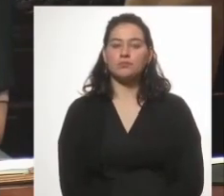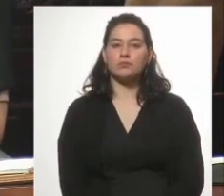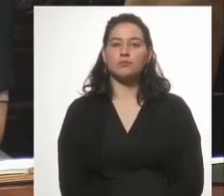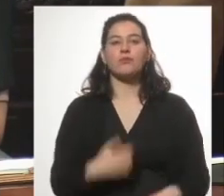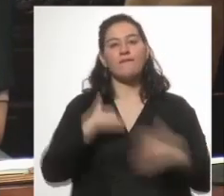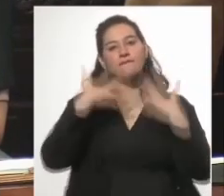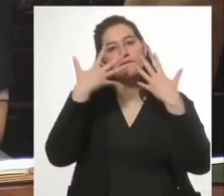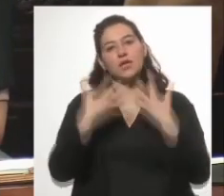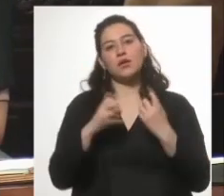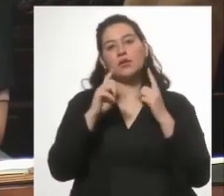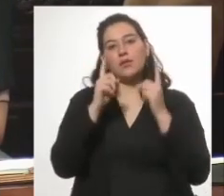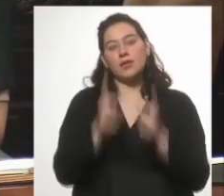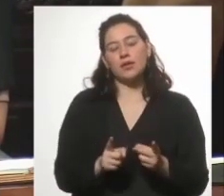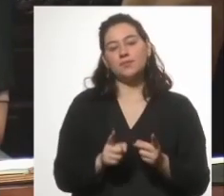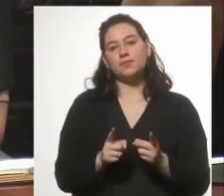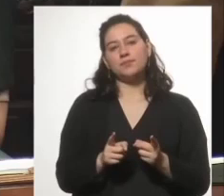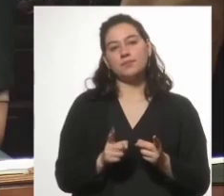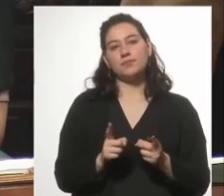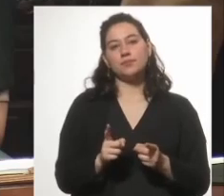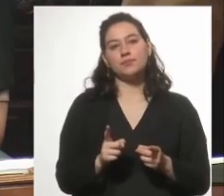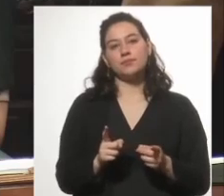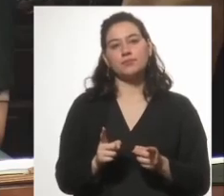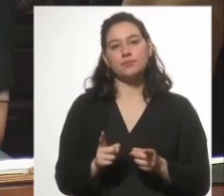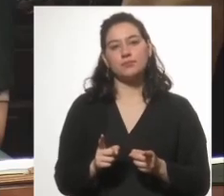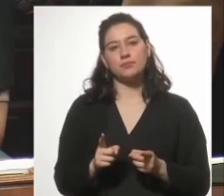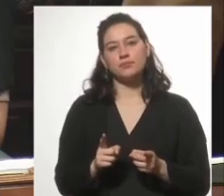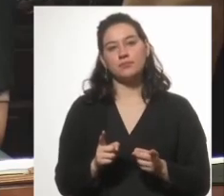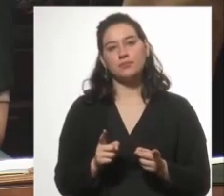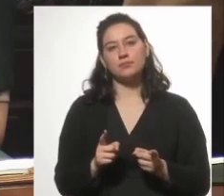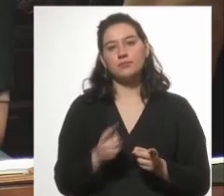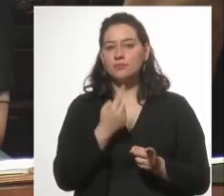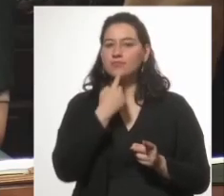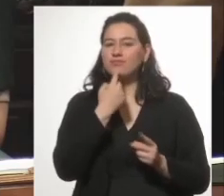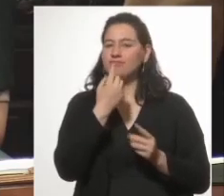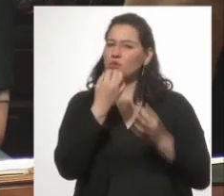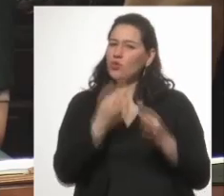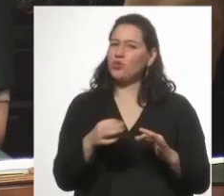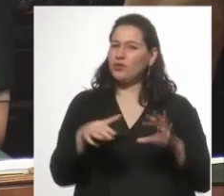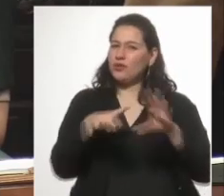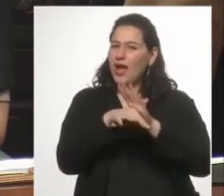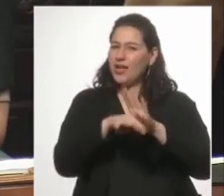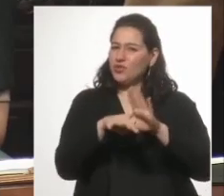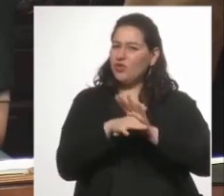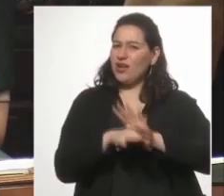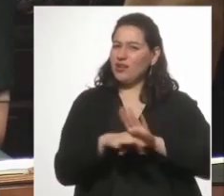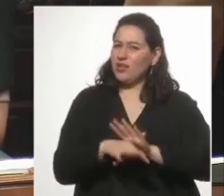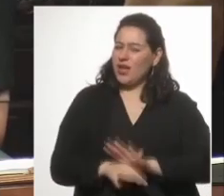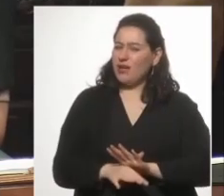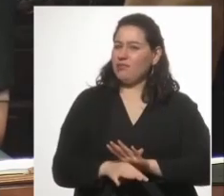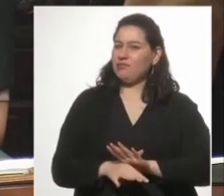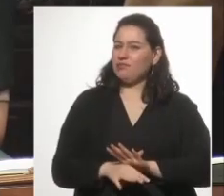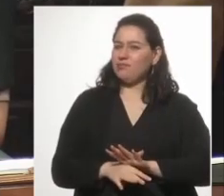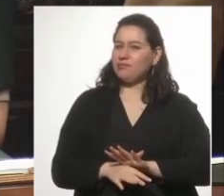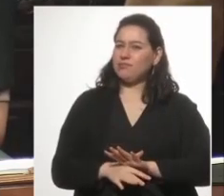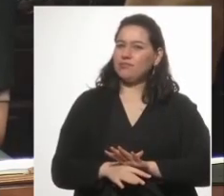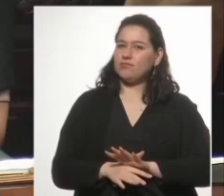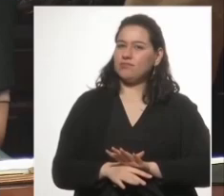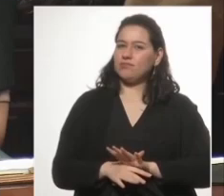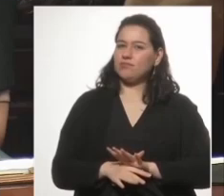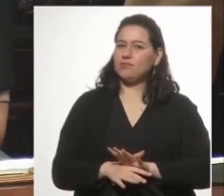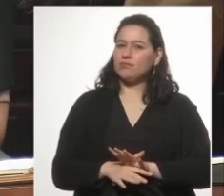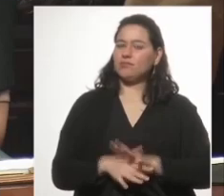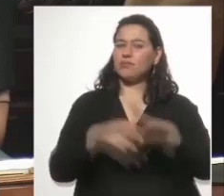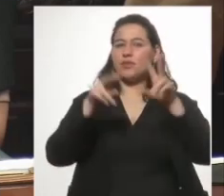Quiero también mencionar ciertas casualidades o coincidencias. Todo